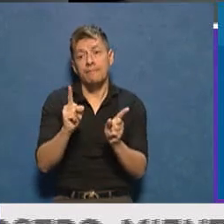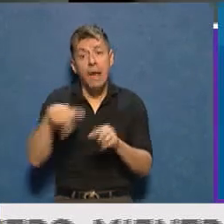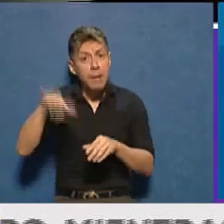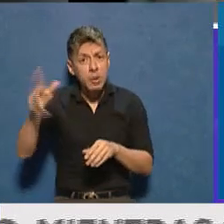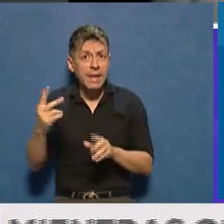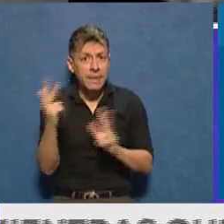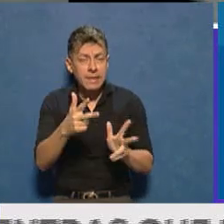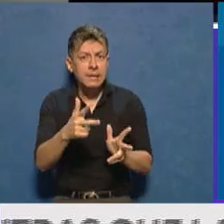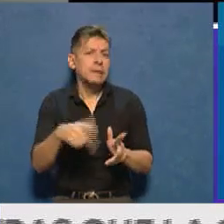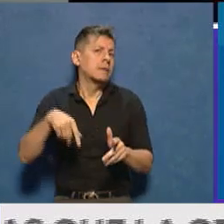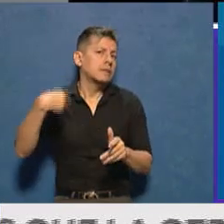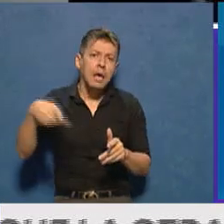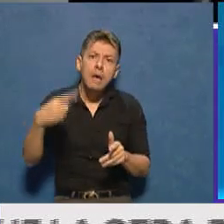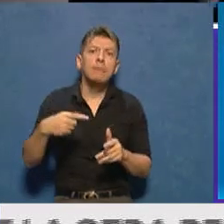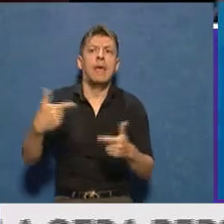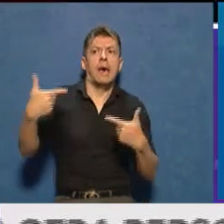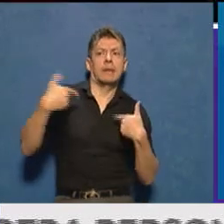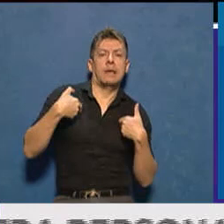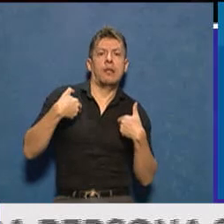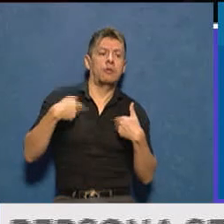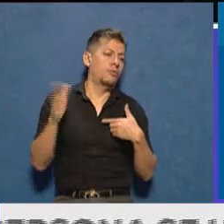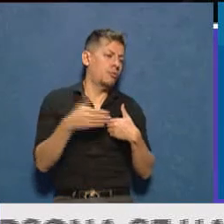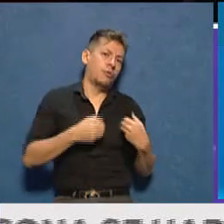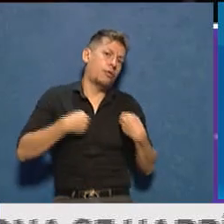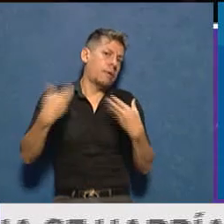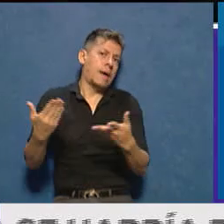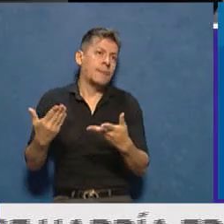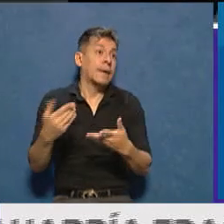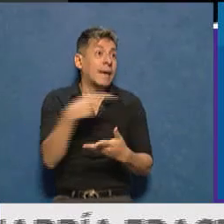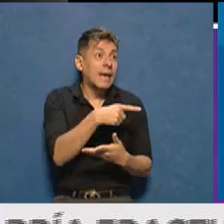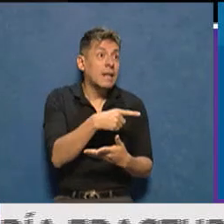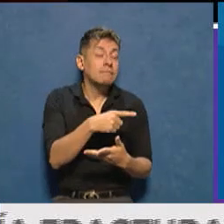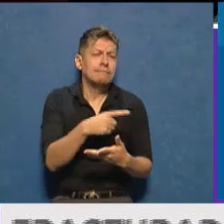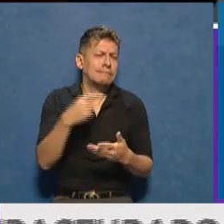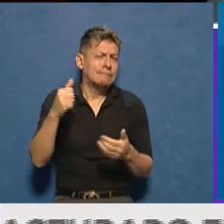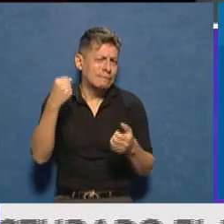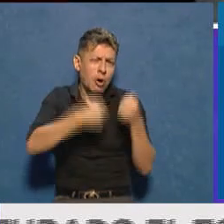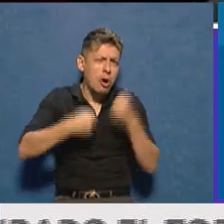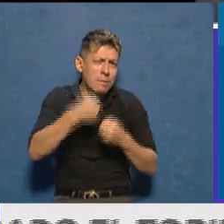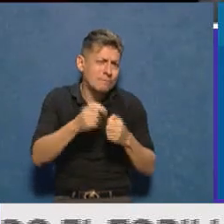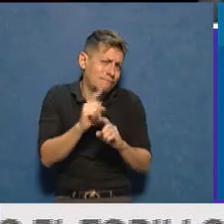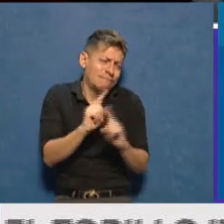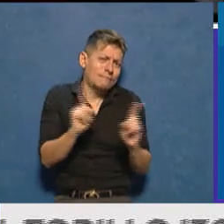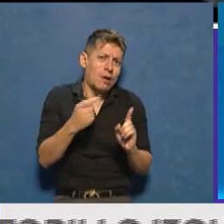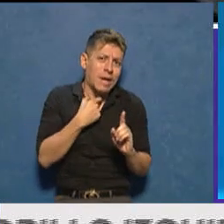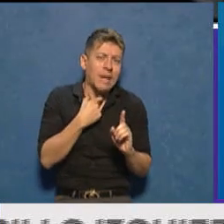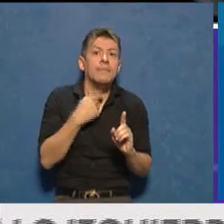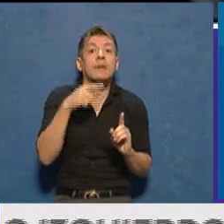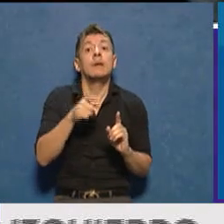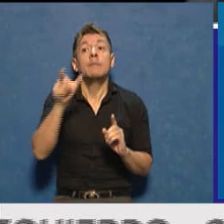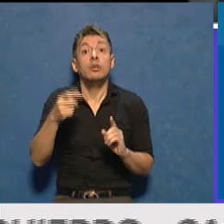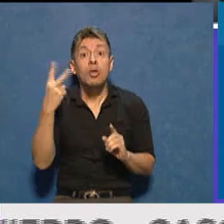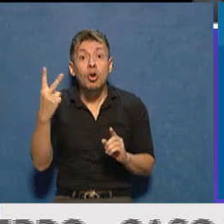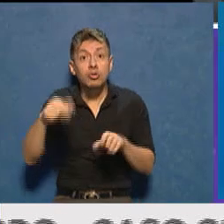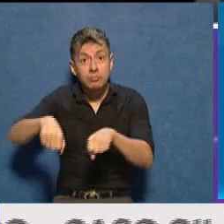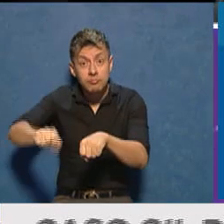entregar todo para evitar esto que le pasó a este hombre. Hay que decir que estos dos sujetos que estaban armados y a bordo de una